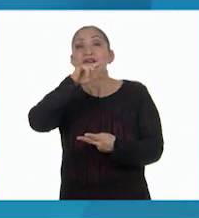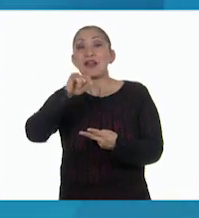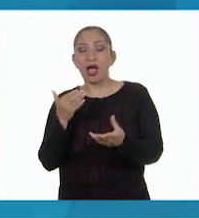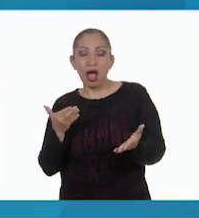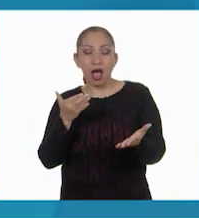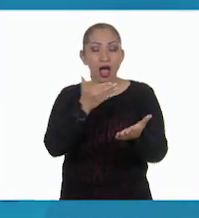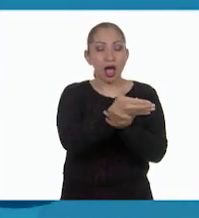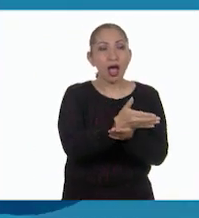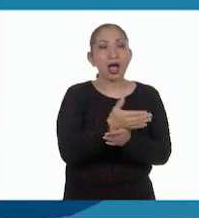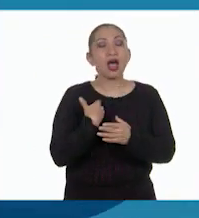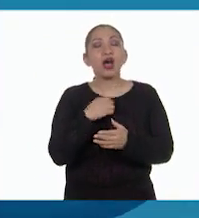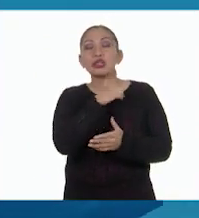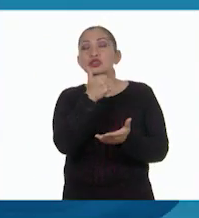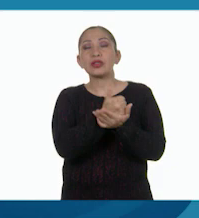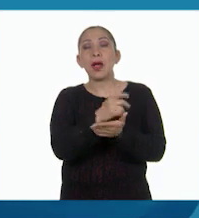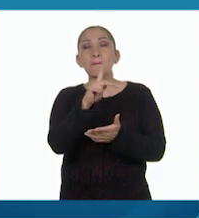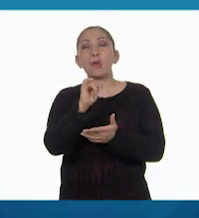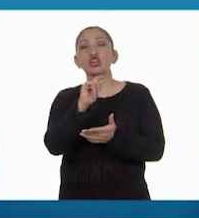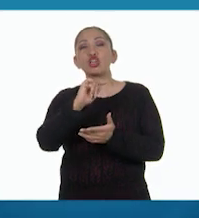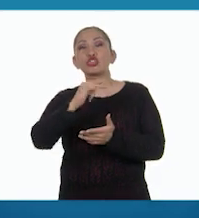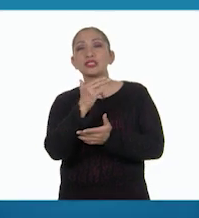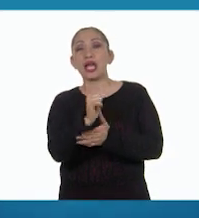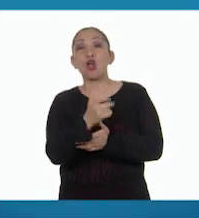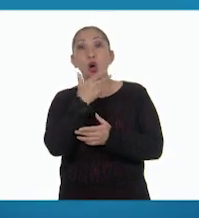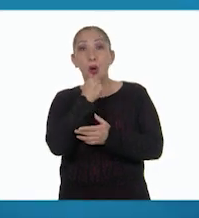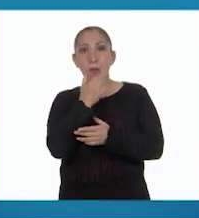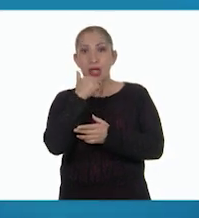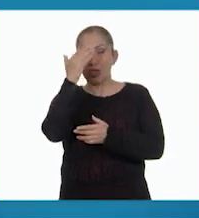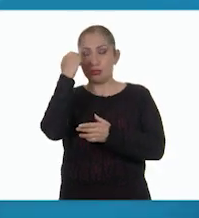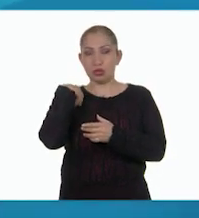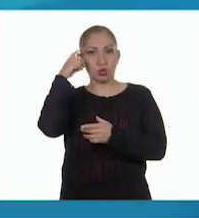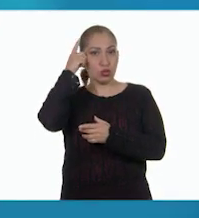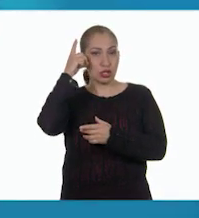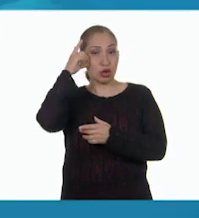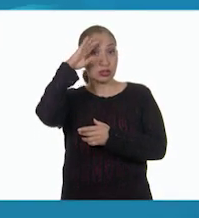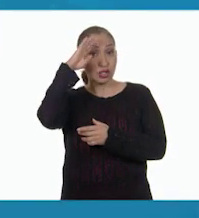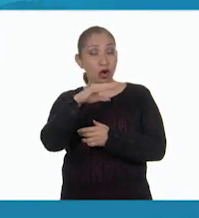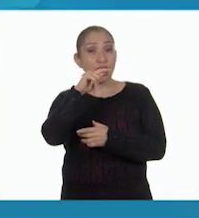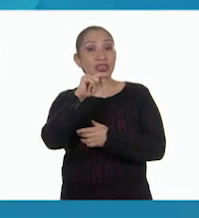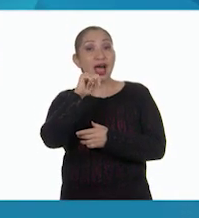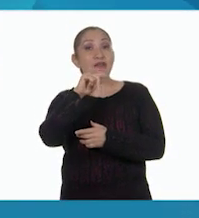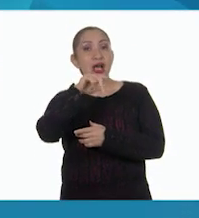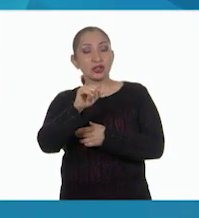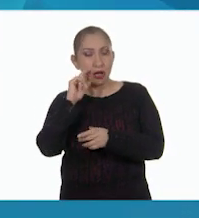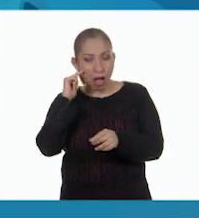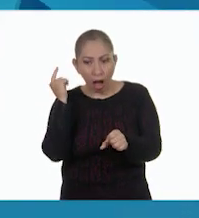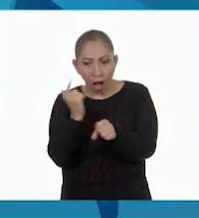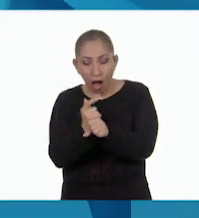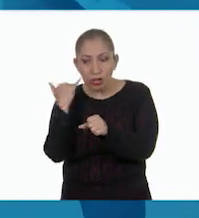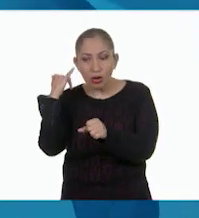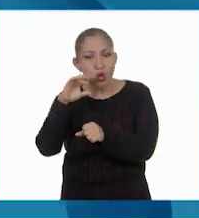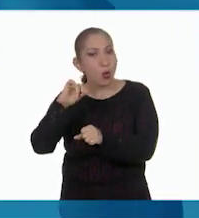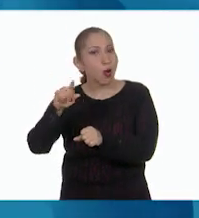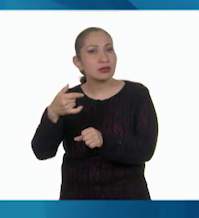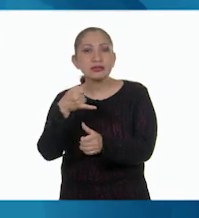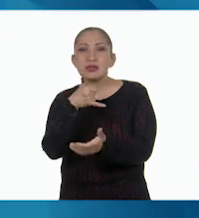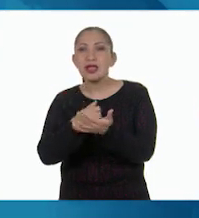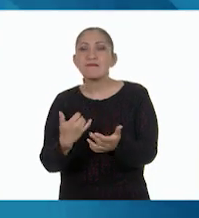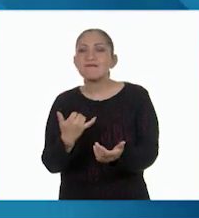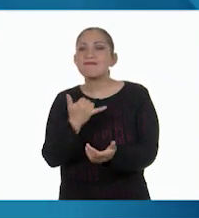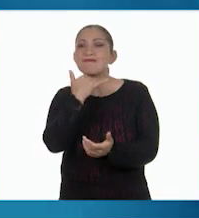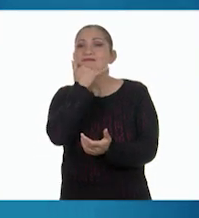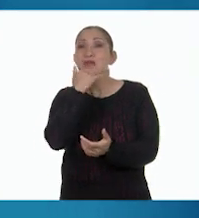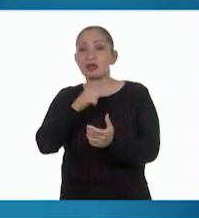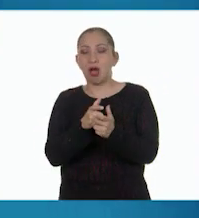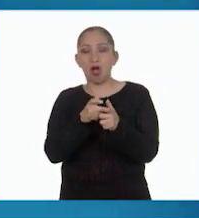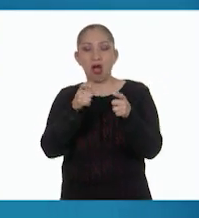ciudad de Potonchán, tierras del señor de Tabasco. Allí se dieron cuenta de que Yucatán no era una isla, sino parte